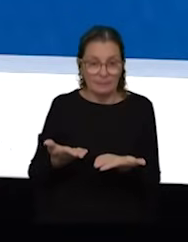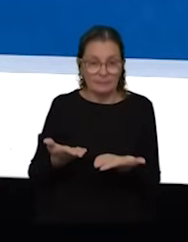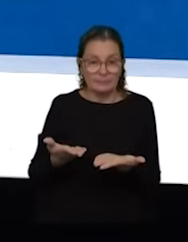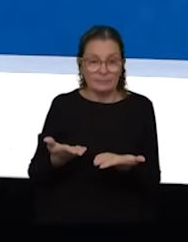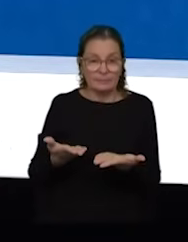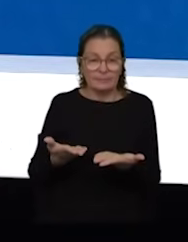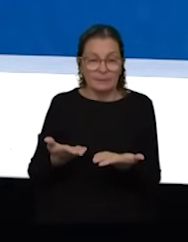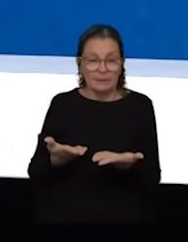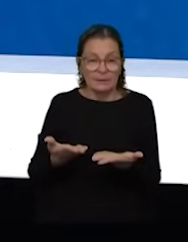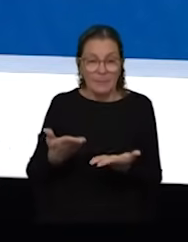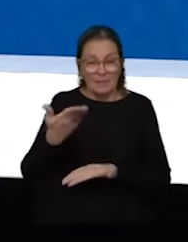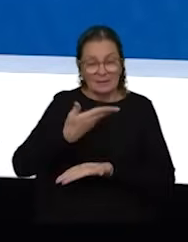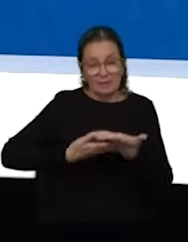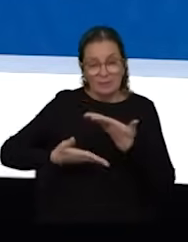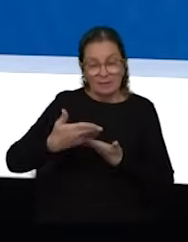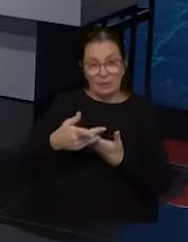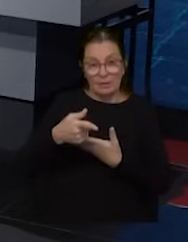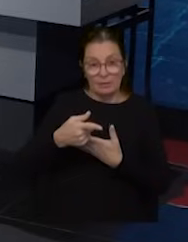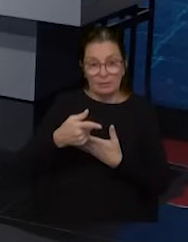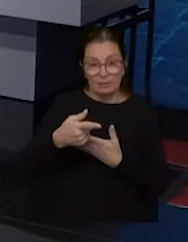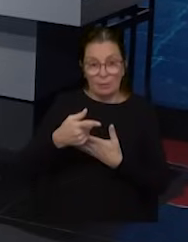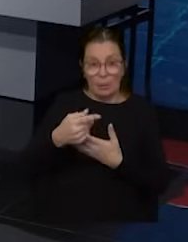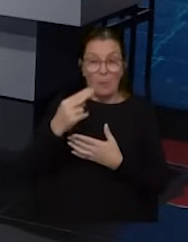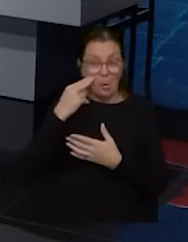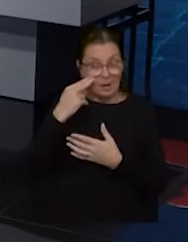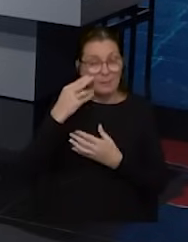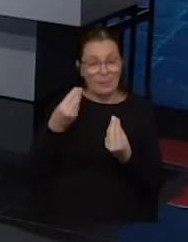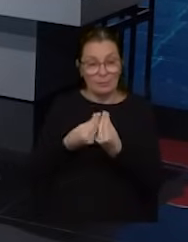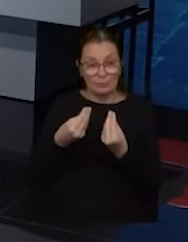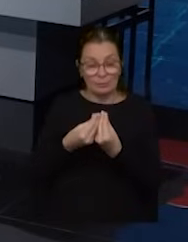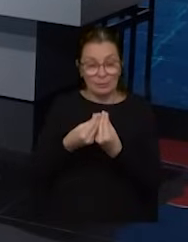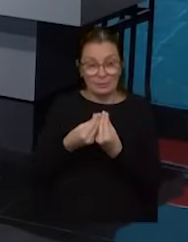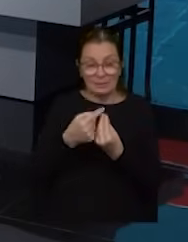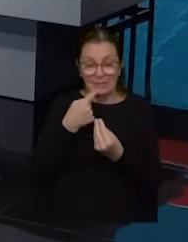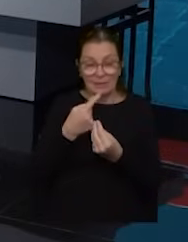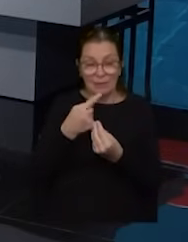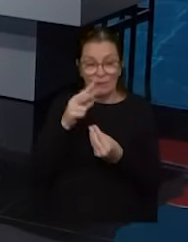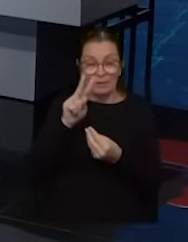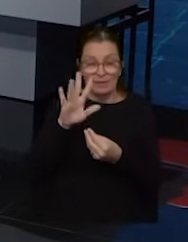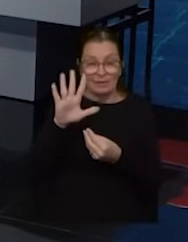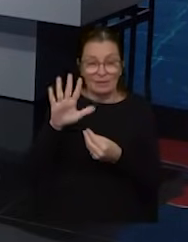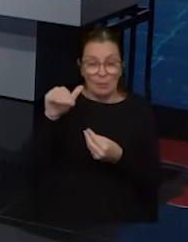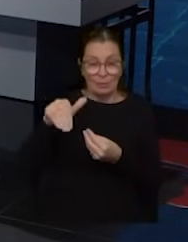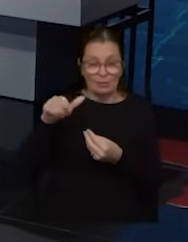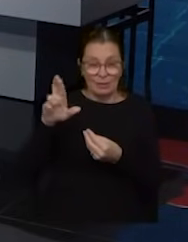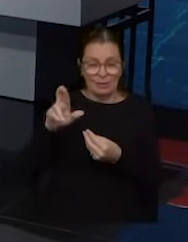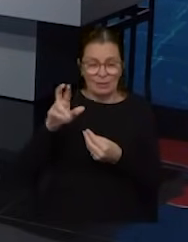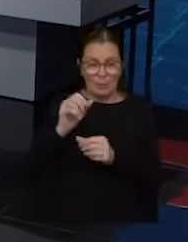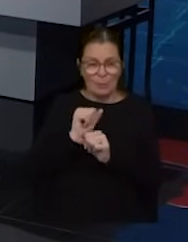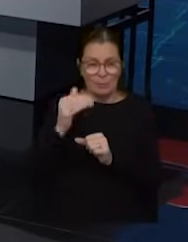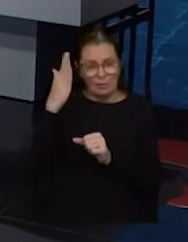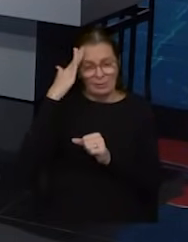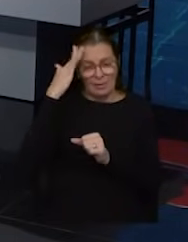este participación en gratuitos sí que se estimó en su momento en 25 millones de dólares pero no podemos saber